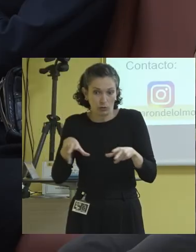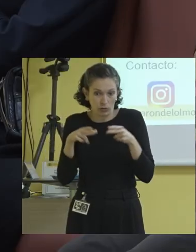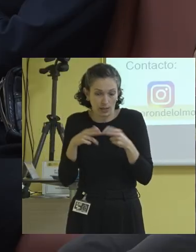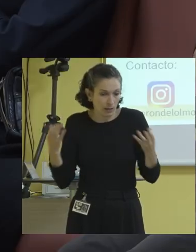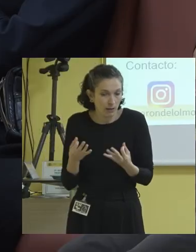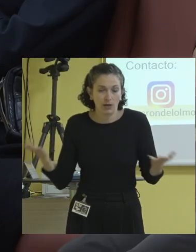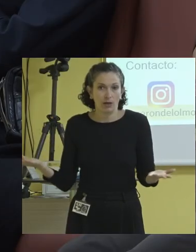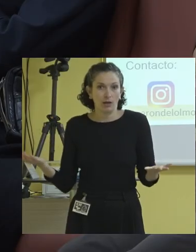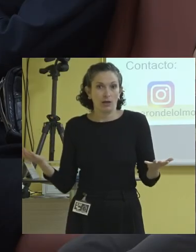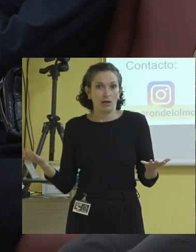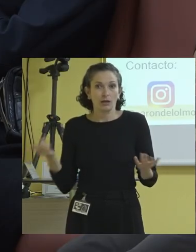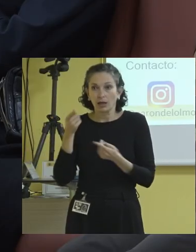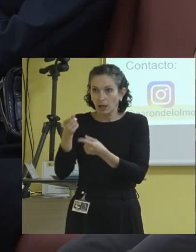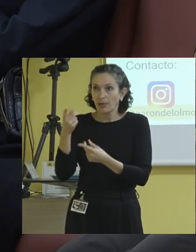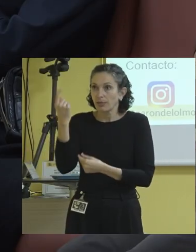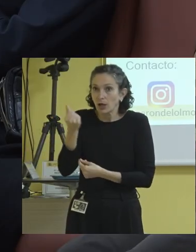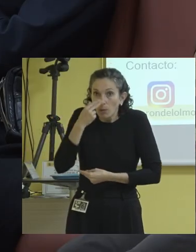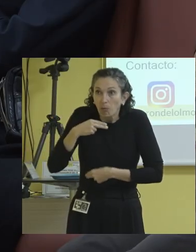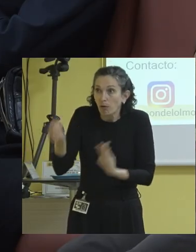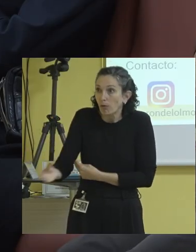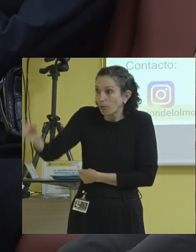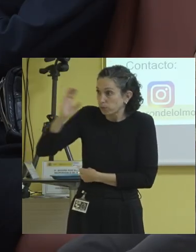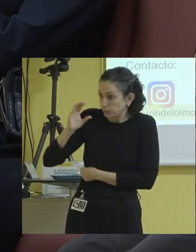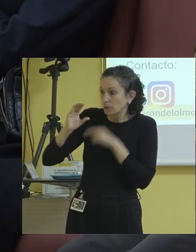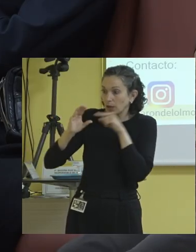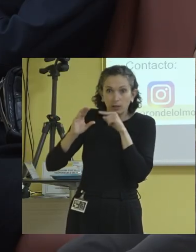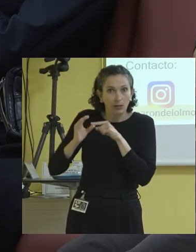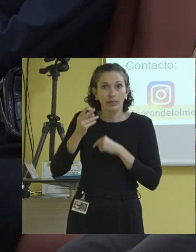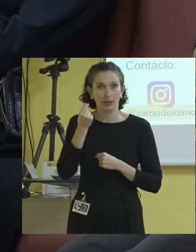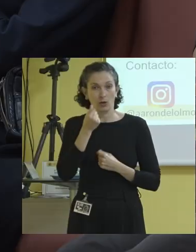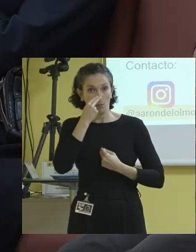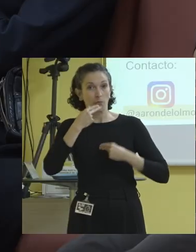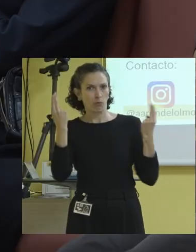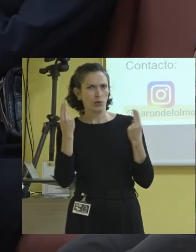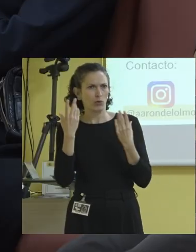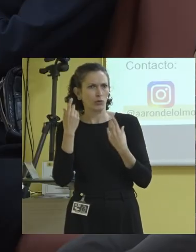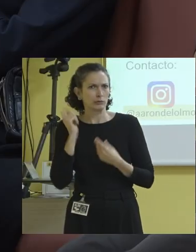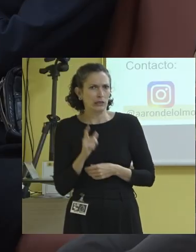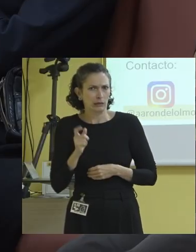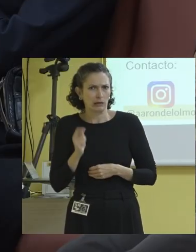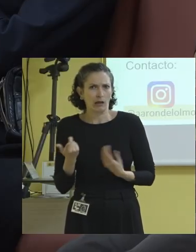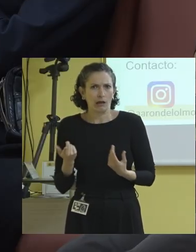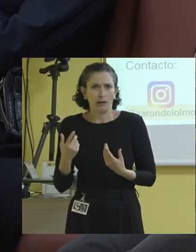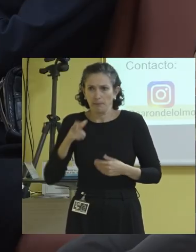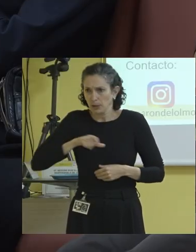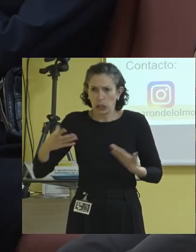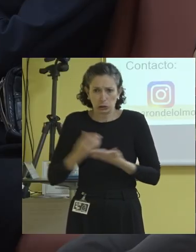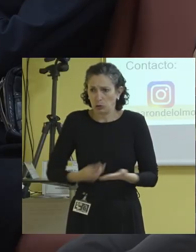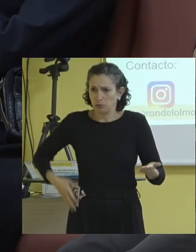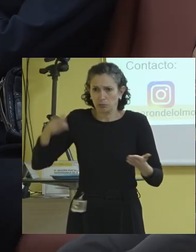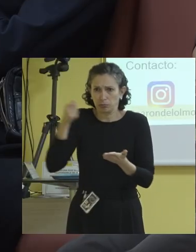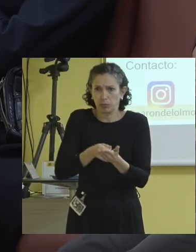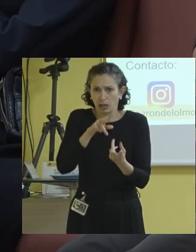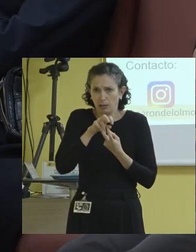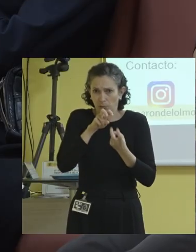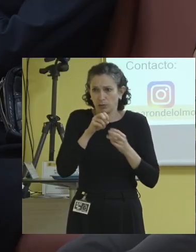esto nos están dando dinero público, que no olvidemos que esto es dinero público, en la mayoría de los casos. Es dinero que sale de todos nosotros, sale de todo nuestro impuesto y